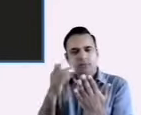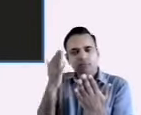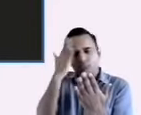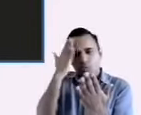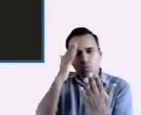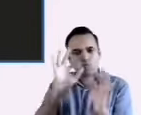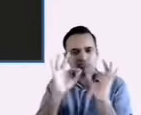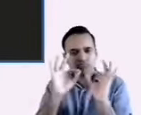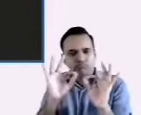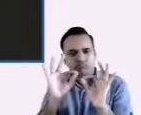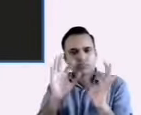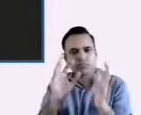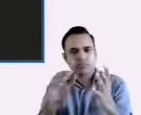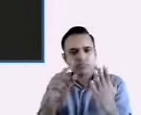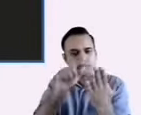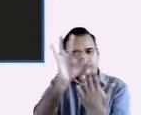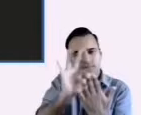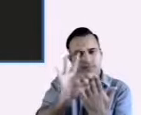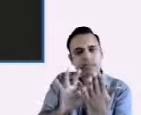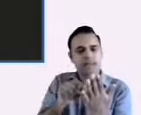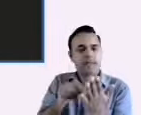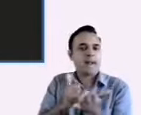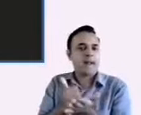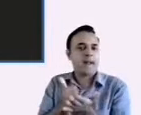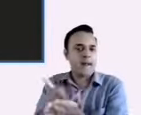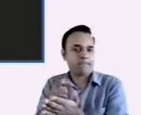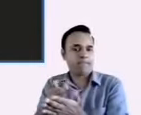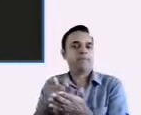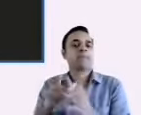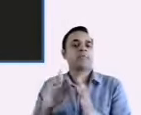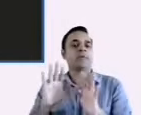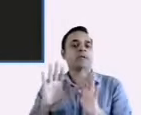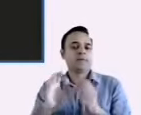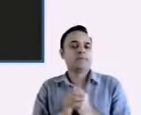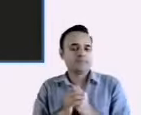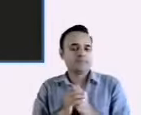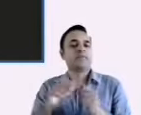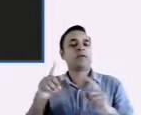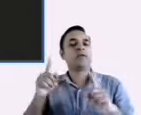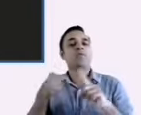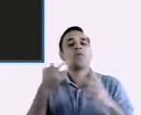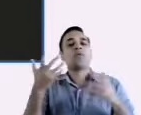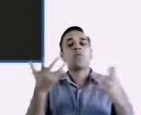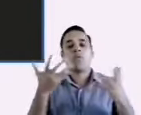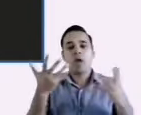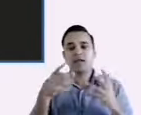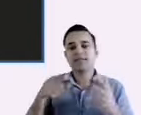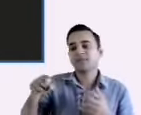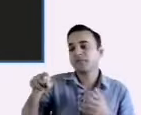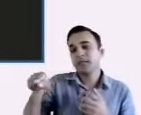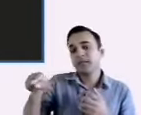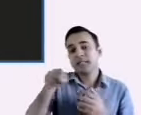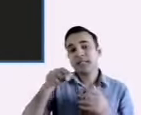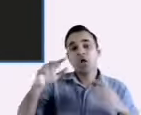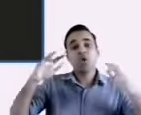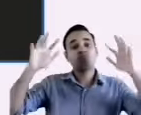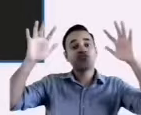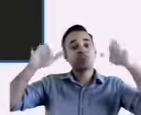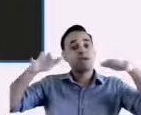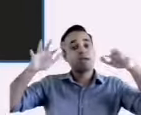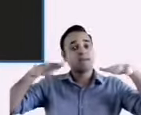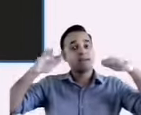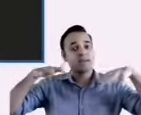panamá con el reciente diseño y construcción del hub humanitario que permite contar con un centro logístico